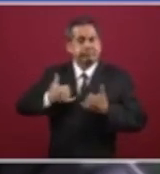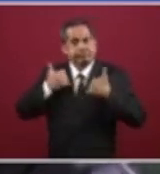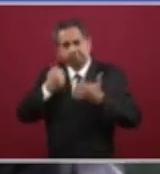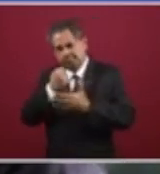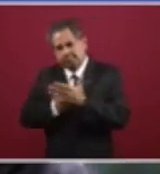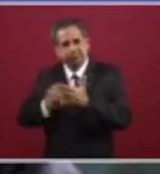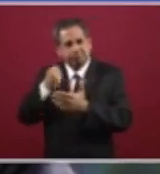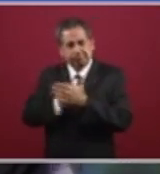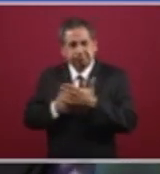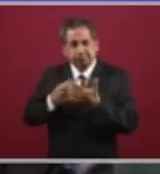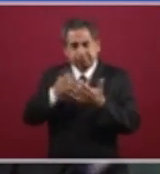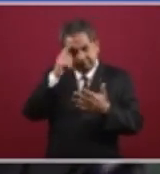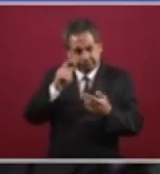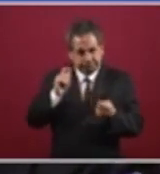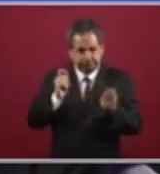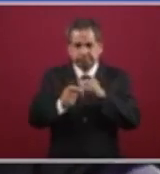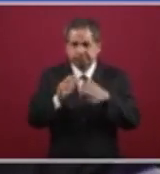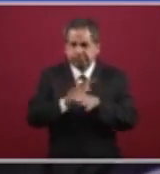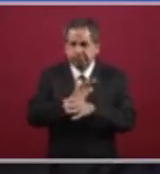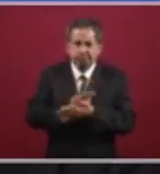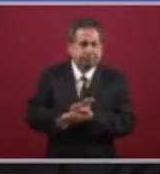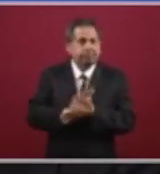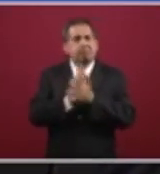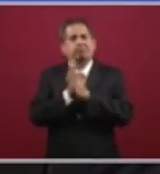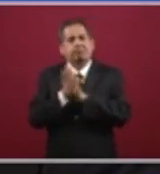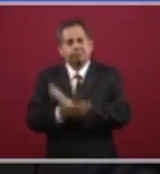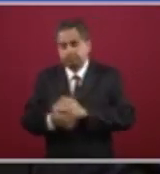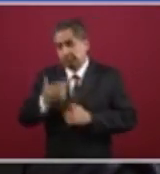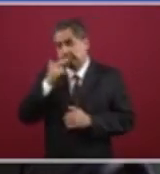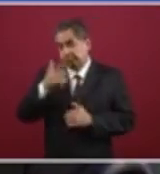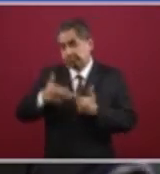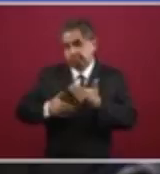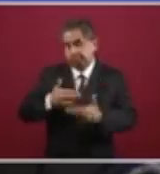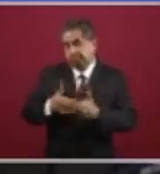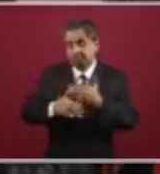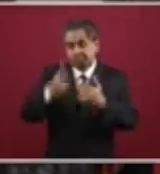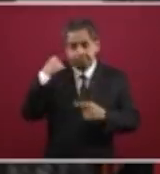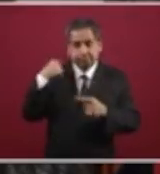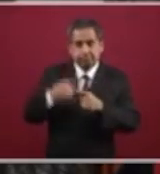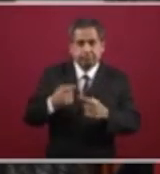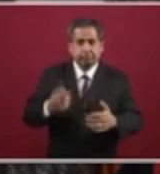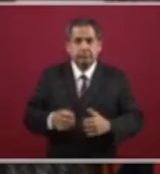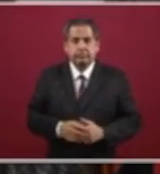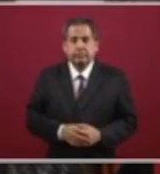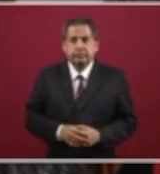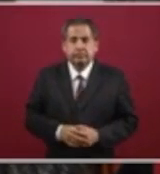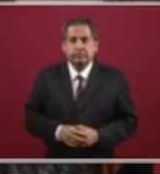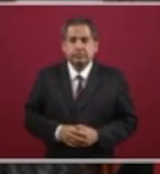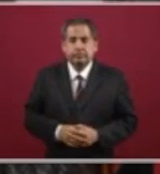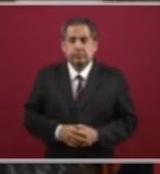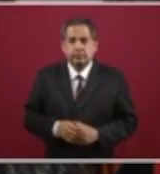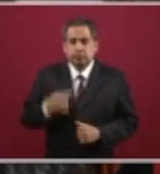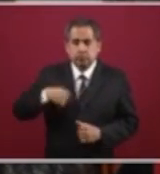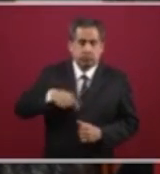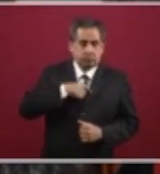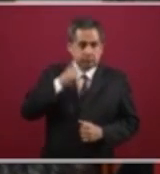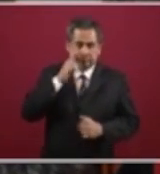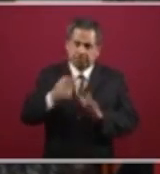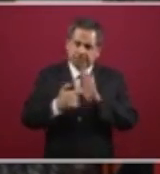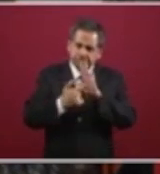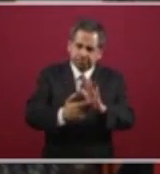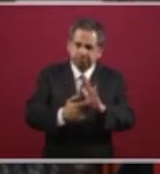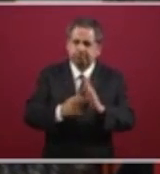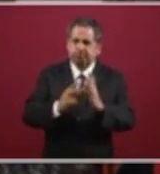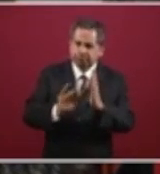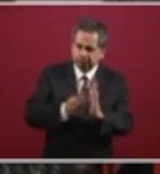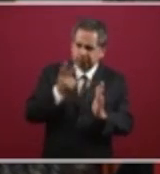más importantes transformaciones que ha atravesado nuestro país en el último siglo. Hemos demostrado una y otra